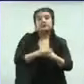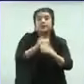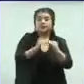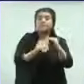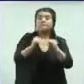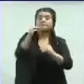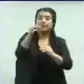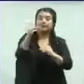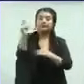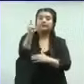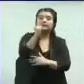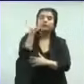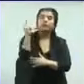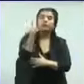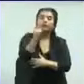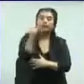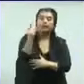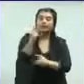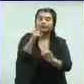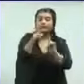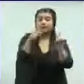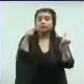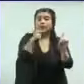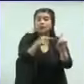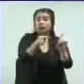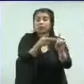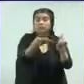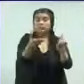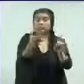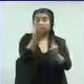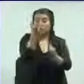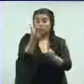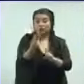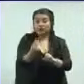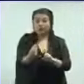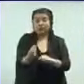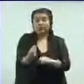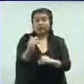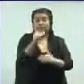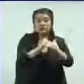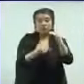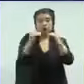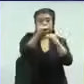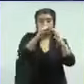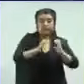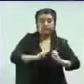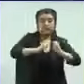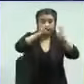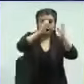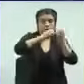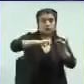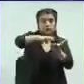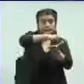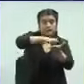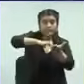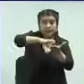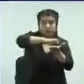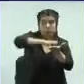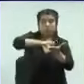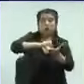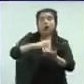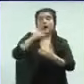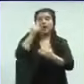incrementos más importantes están en la unidad de construcción de edificios del Estado, donde observamos